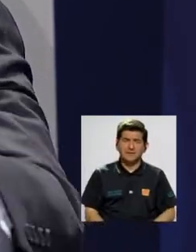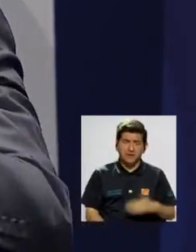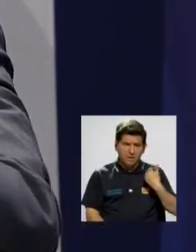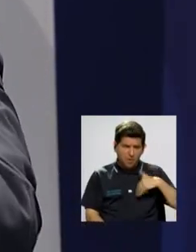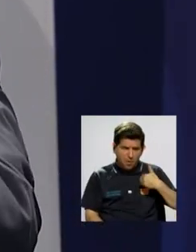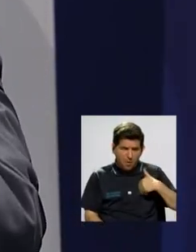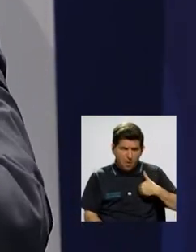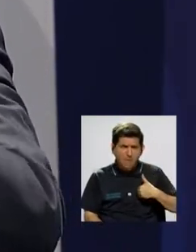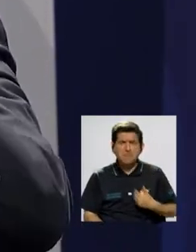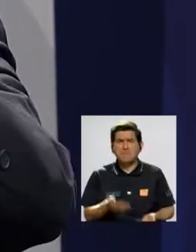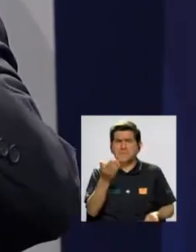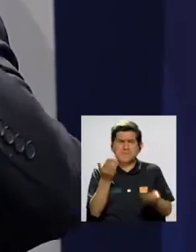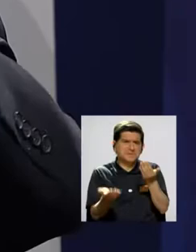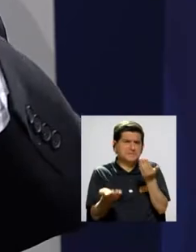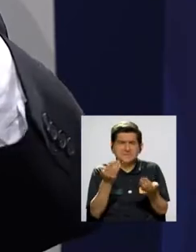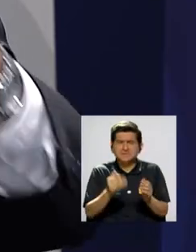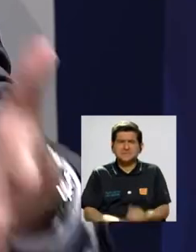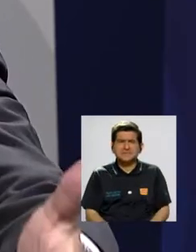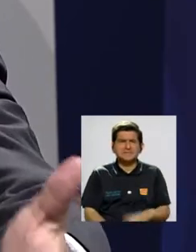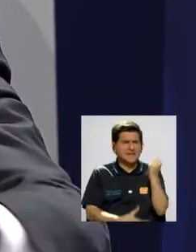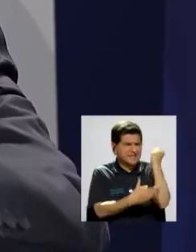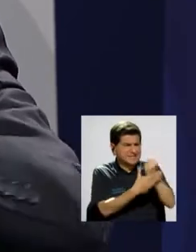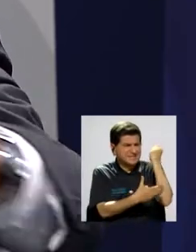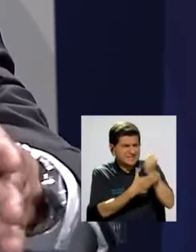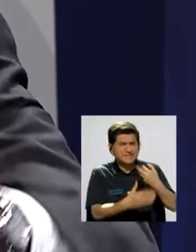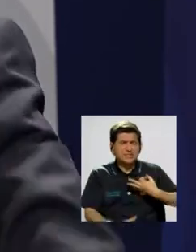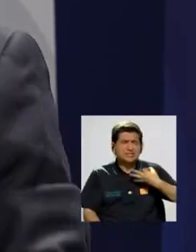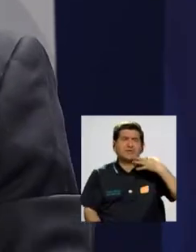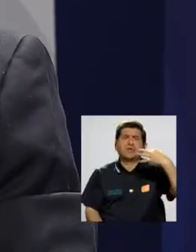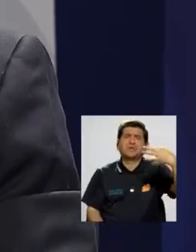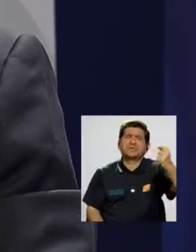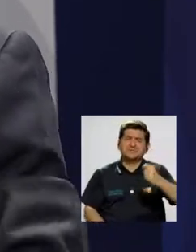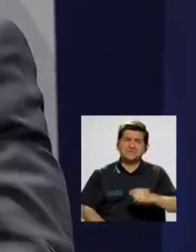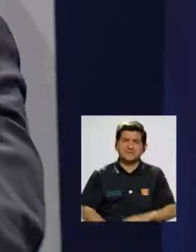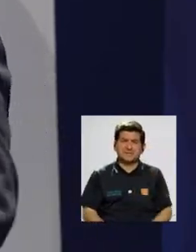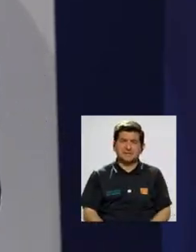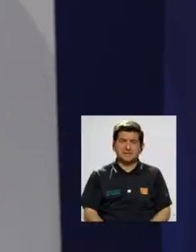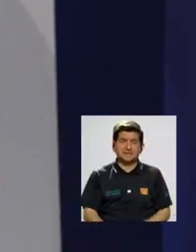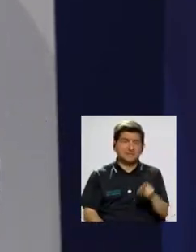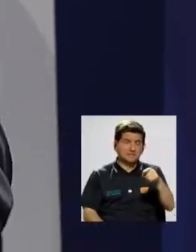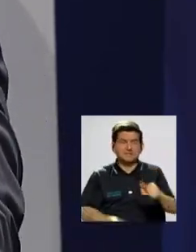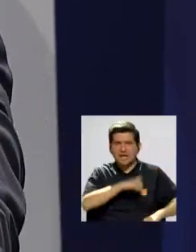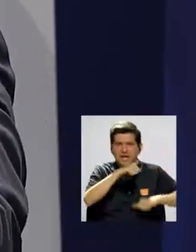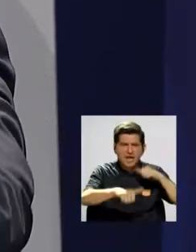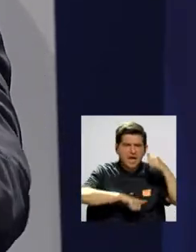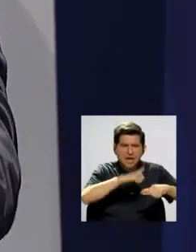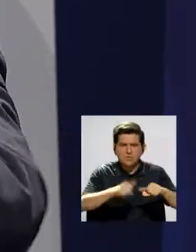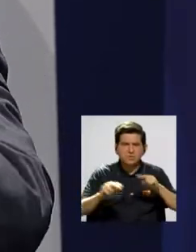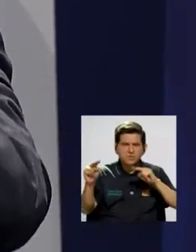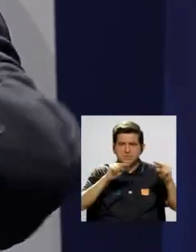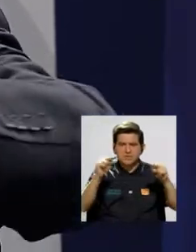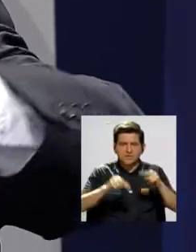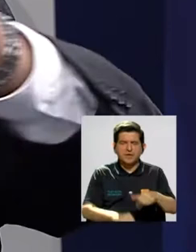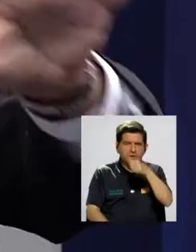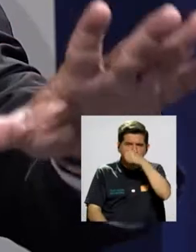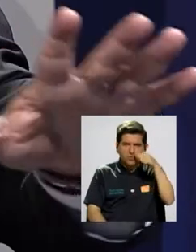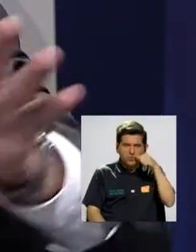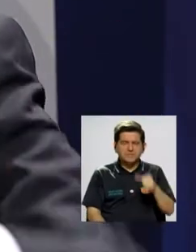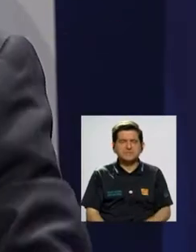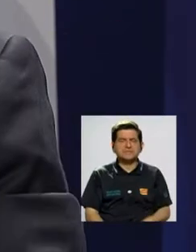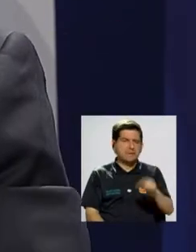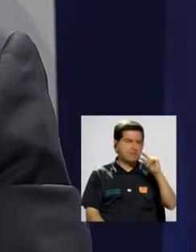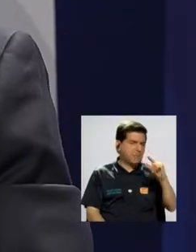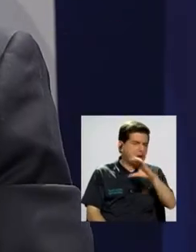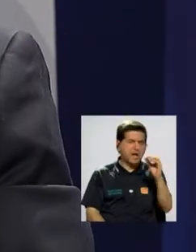varones, hombres que están siendo asesinados todos los días en refriegas, ¿verdad?, de narcomenudeo o de mayor